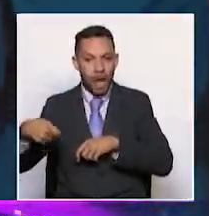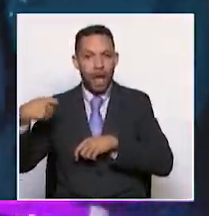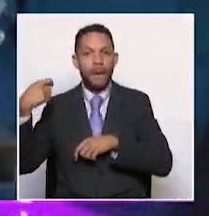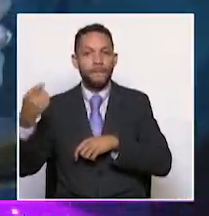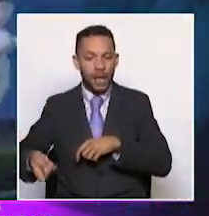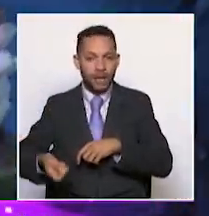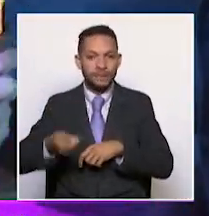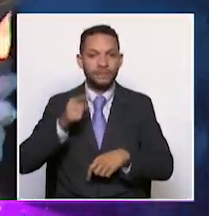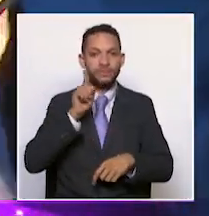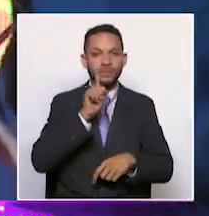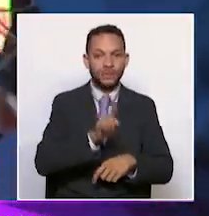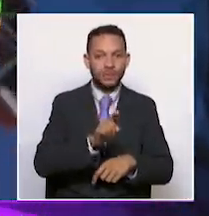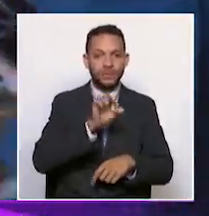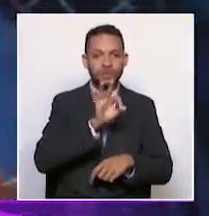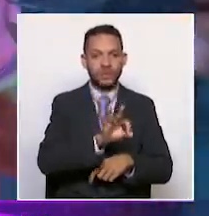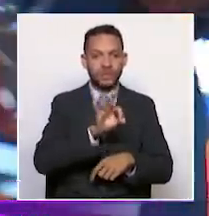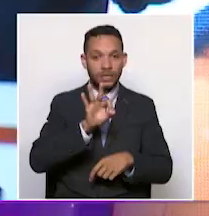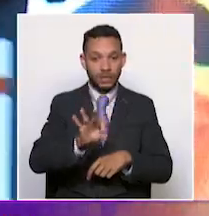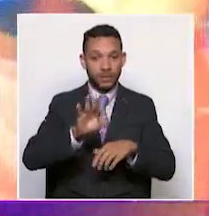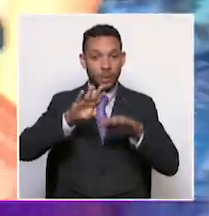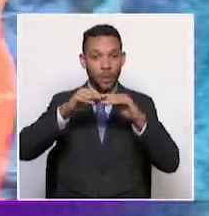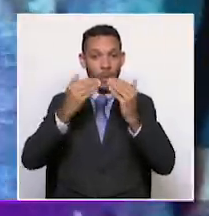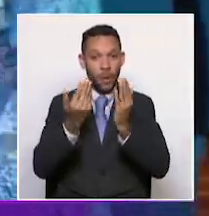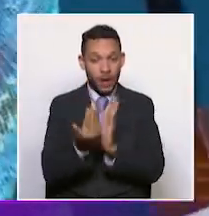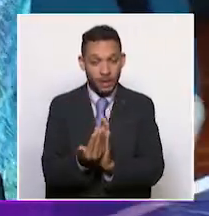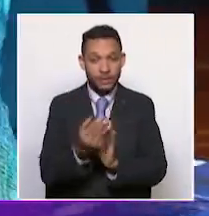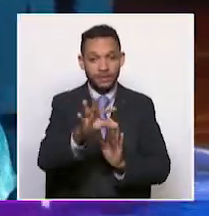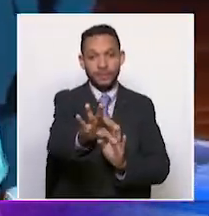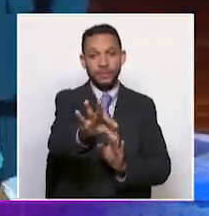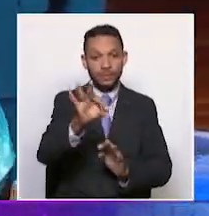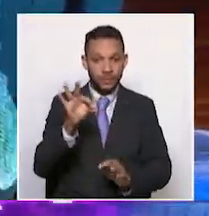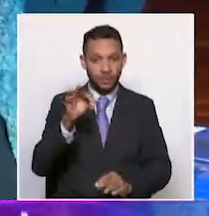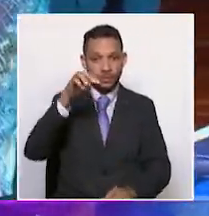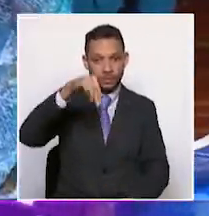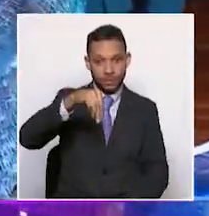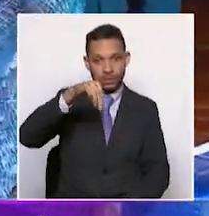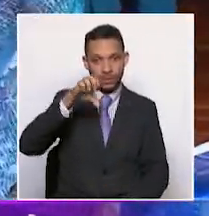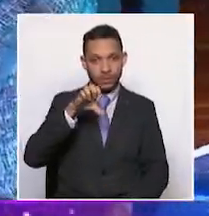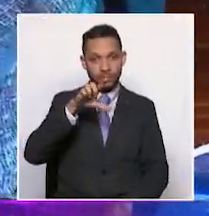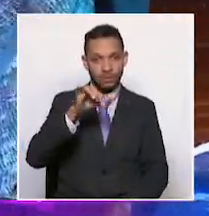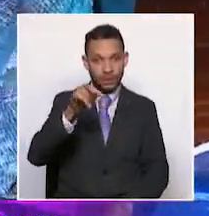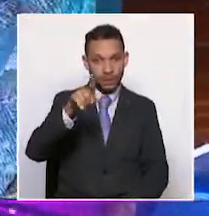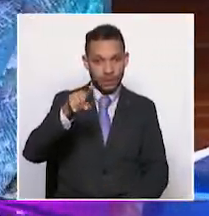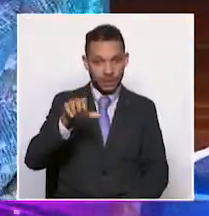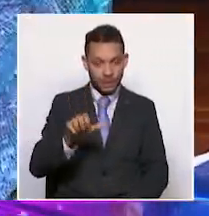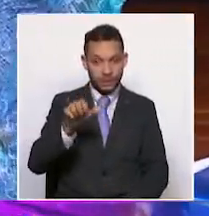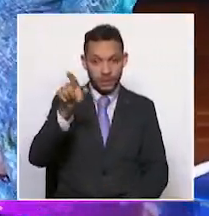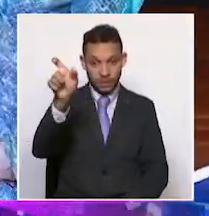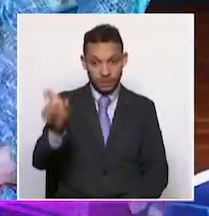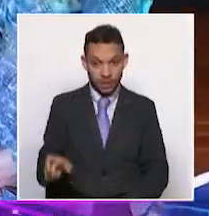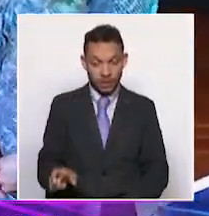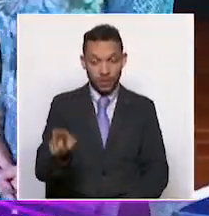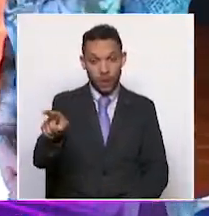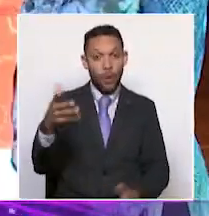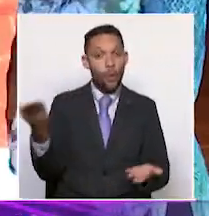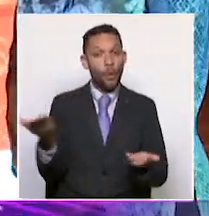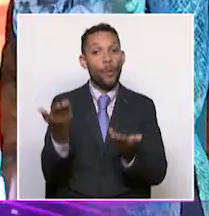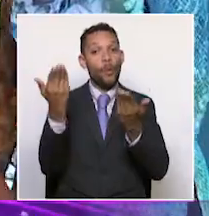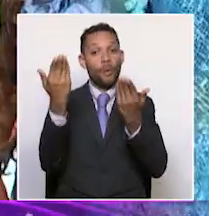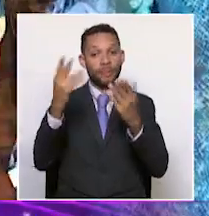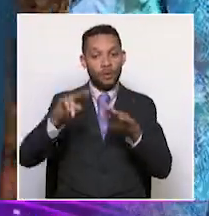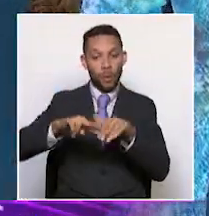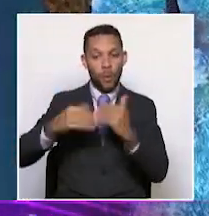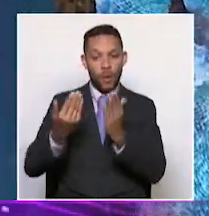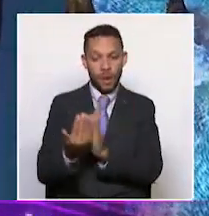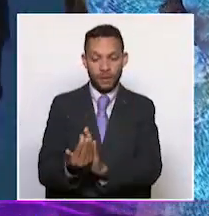de 133 instituciones educativas, Melissa Barrera Giraldo, estudiante de grado 11 de la institución educativa Villa Santana, es la nueva